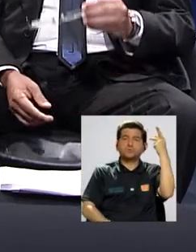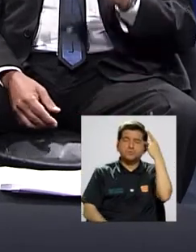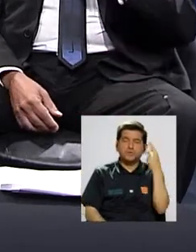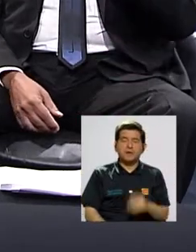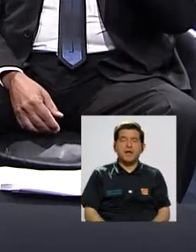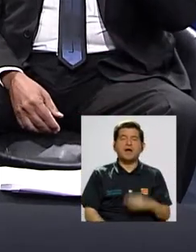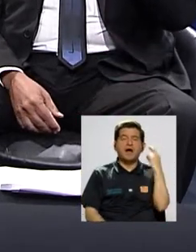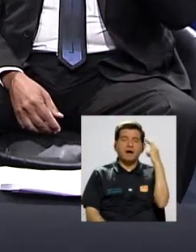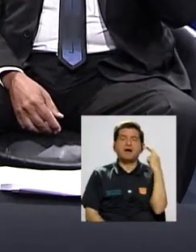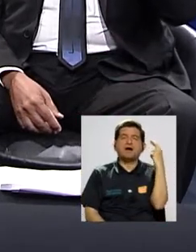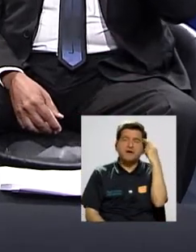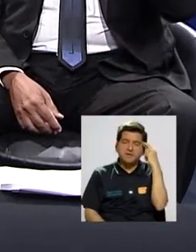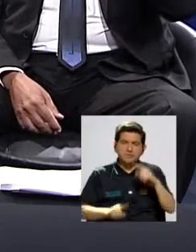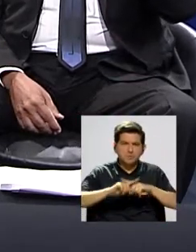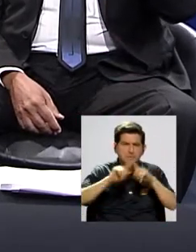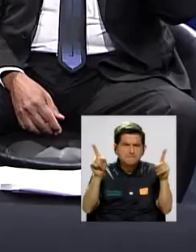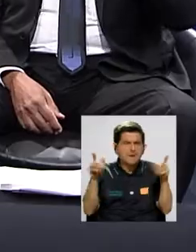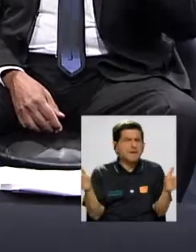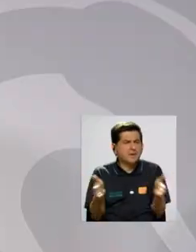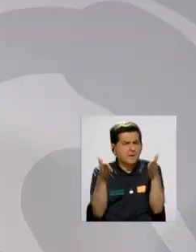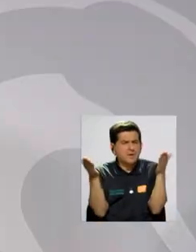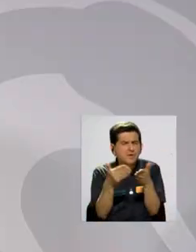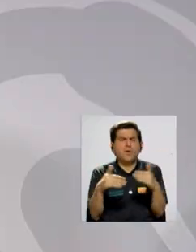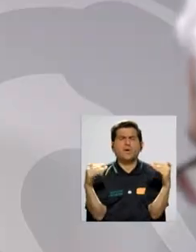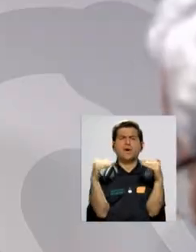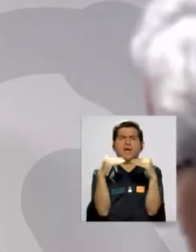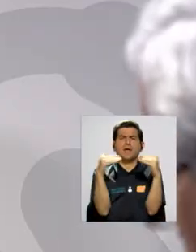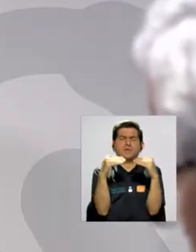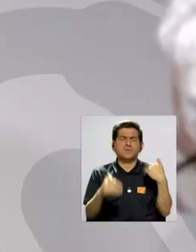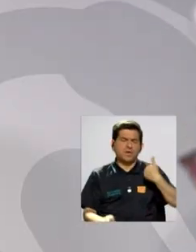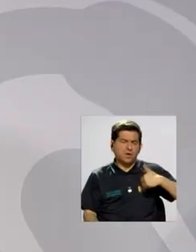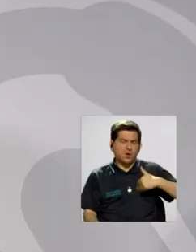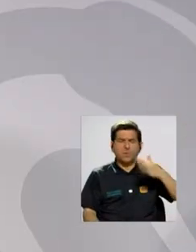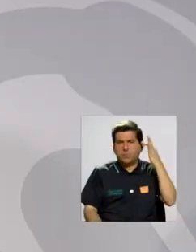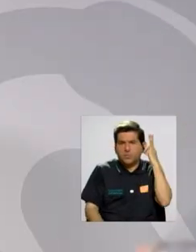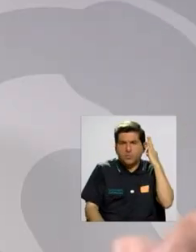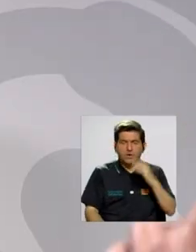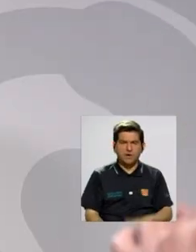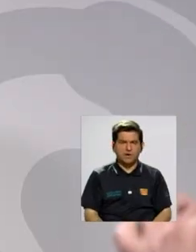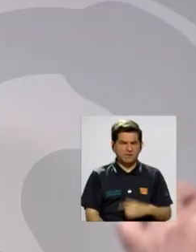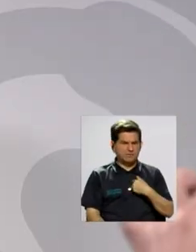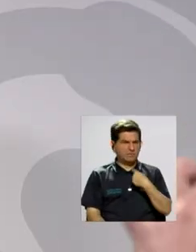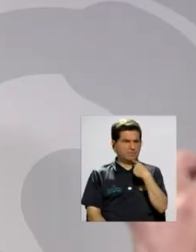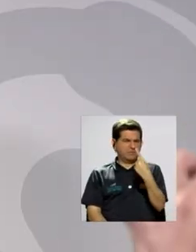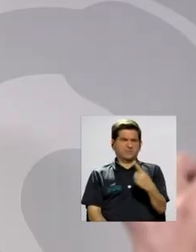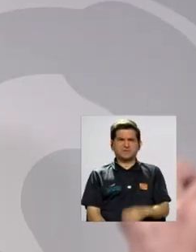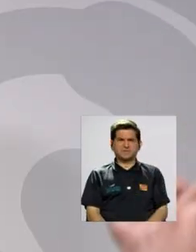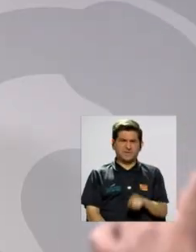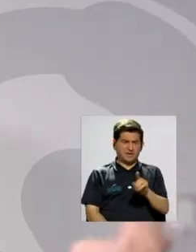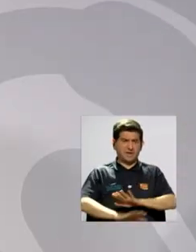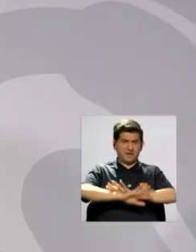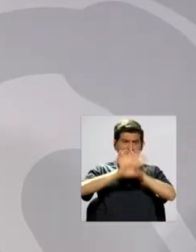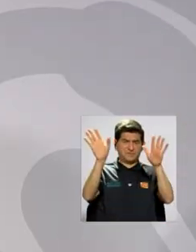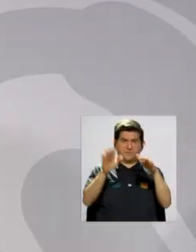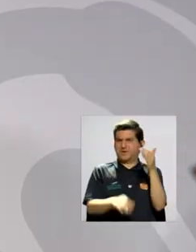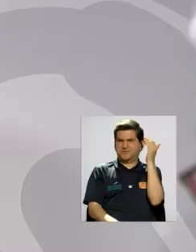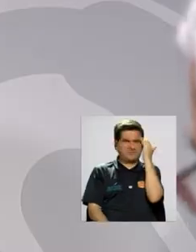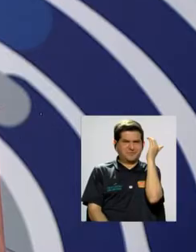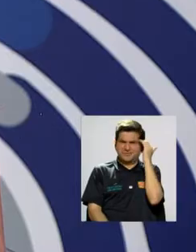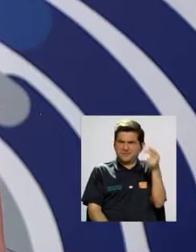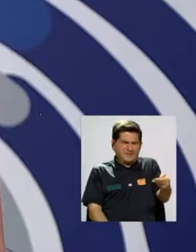son razonables, pero lo que vamos a promover es la equidad entre hombres y mujeres, uno dice, bueno, esto es claramente desconocer